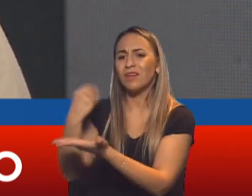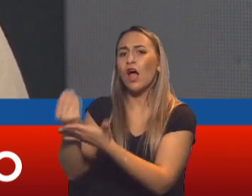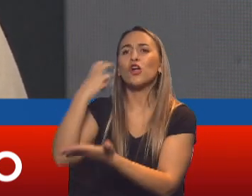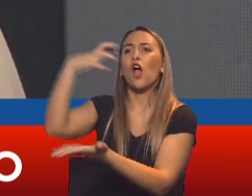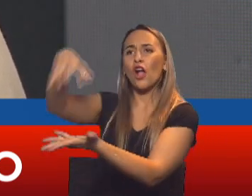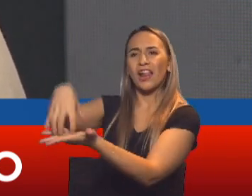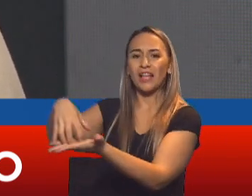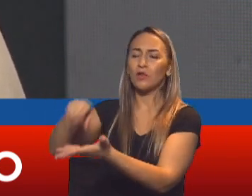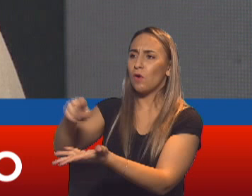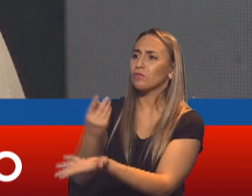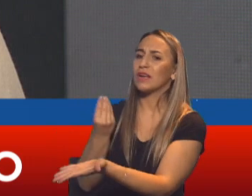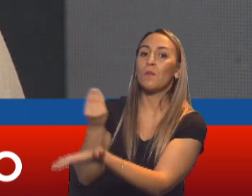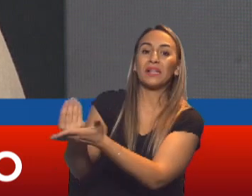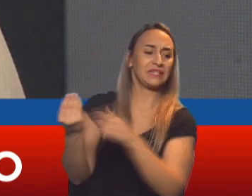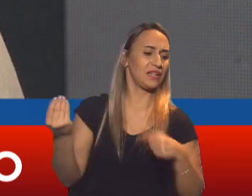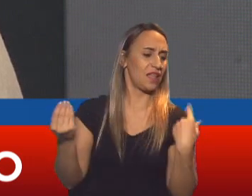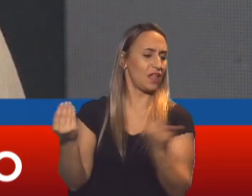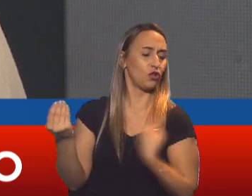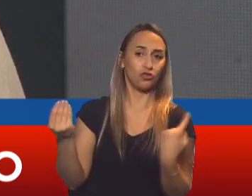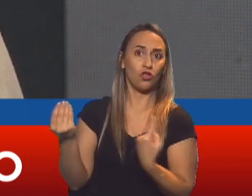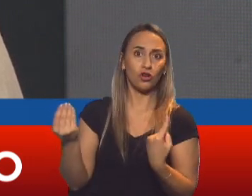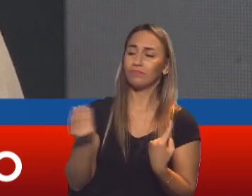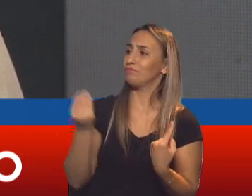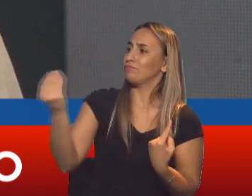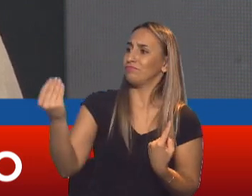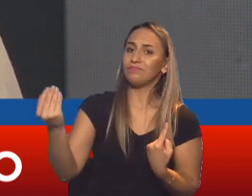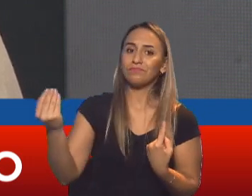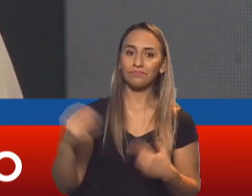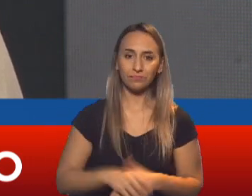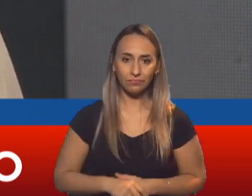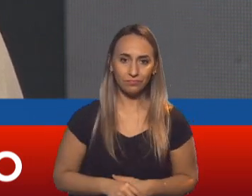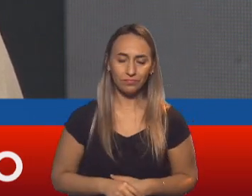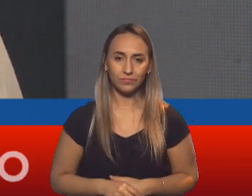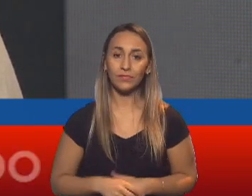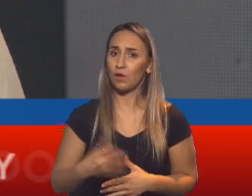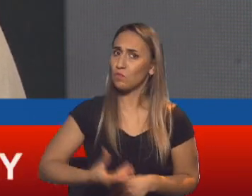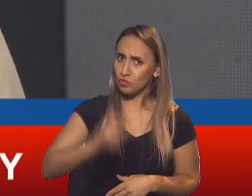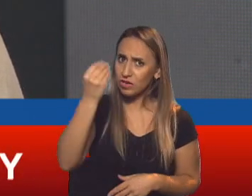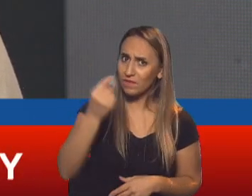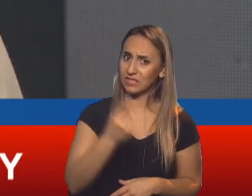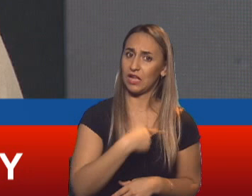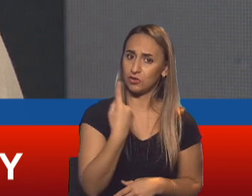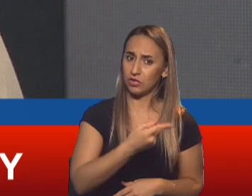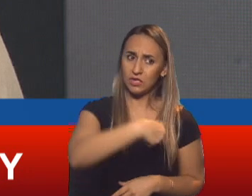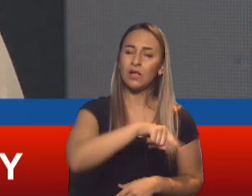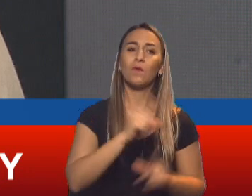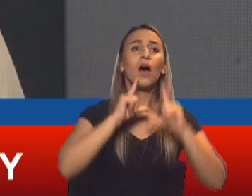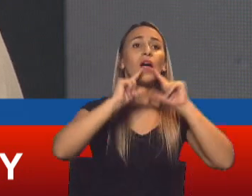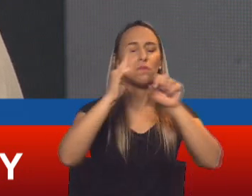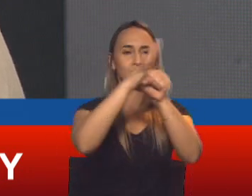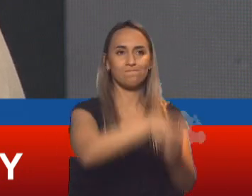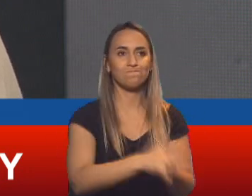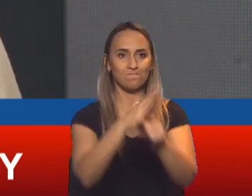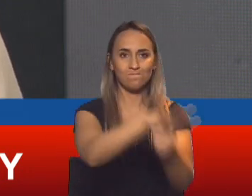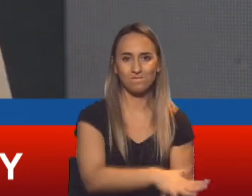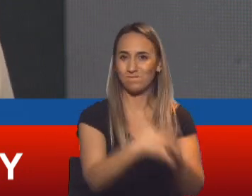la voz del pueblo trabajador, pero sobre todo que nos representen a los obreros de recolección de acá de Jujuy, que muchas veces sus reclamos son silenciados. Entonces